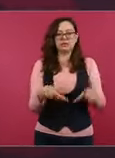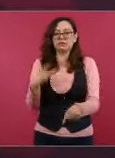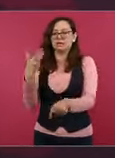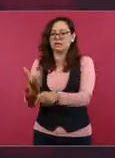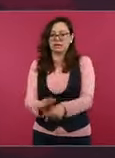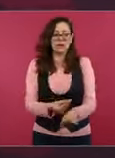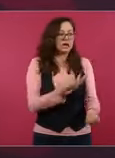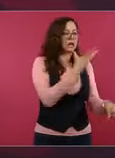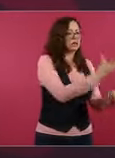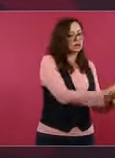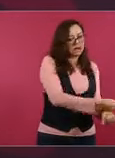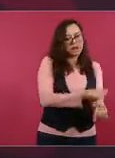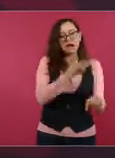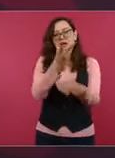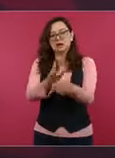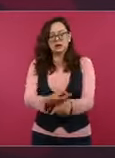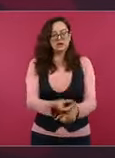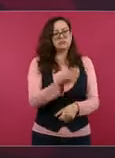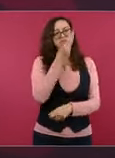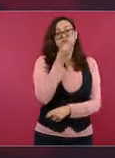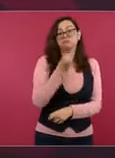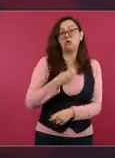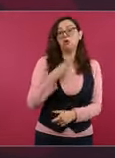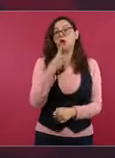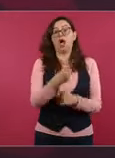concreto en las pistas.